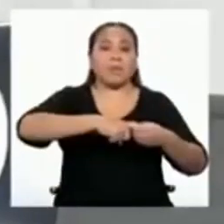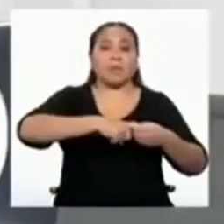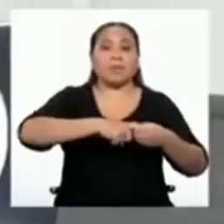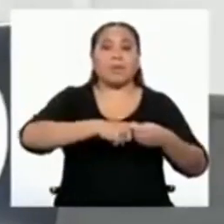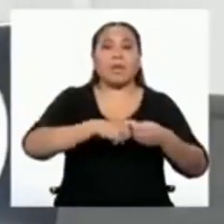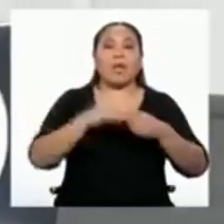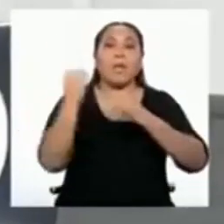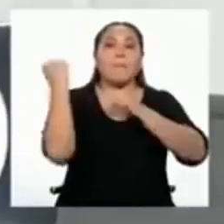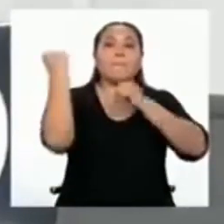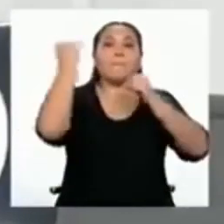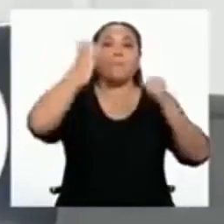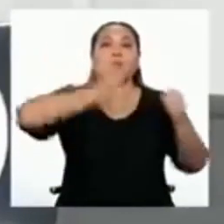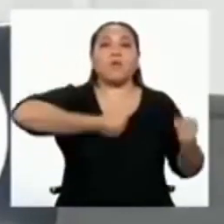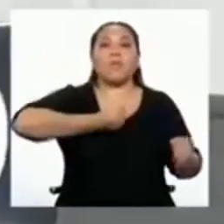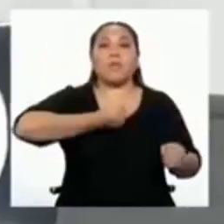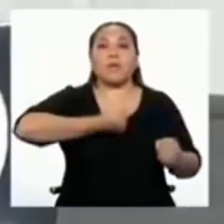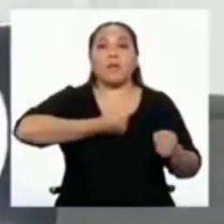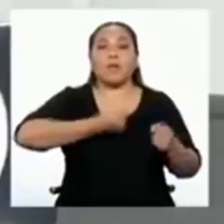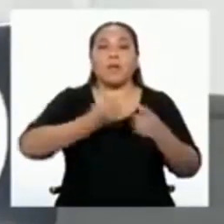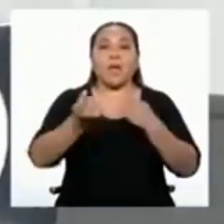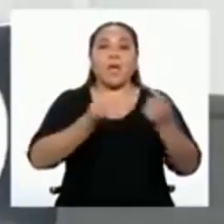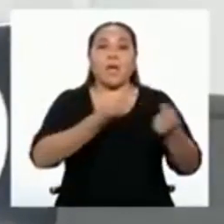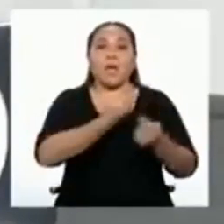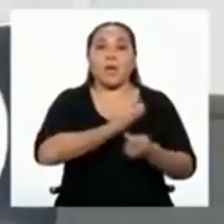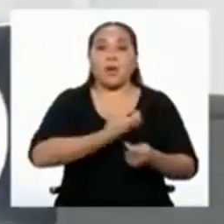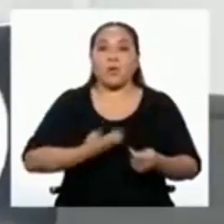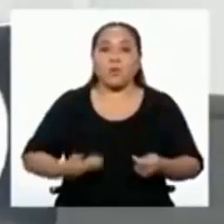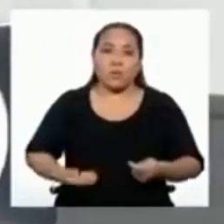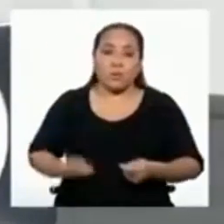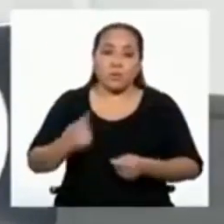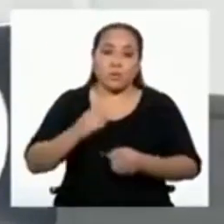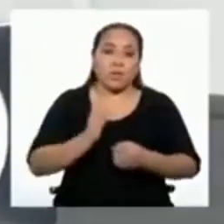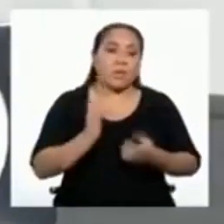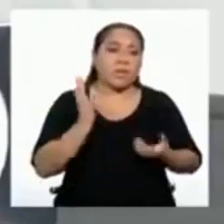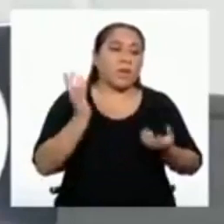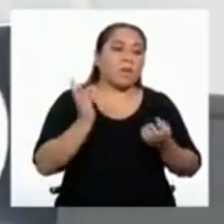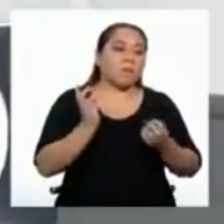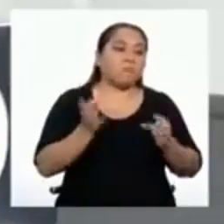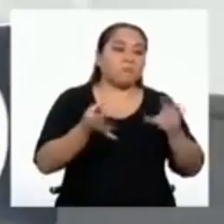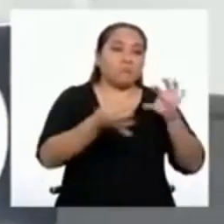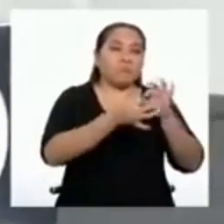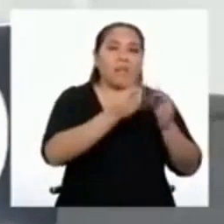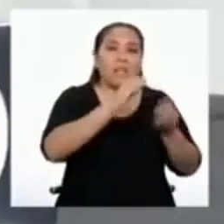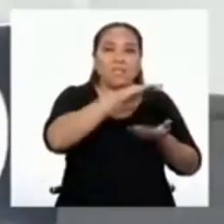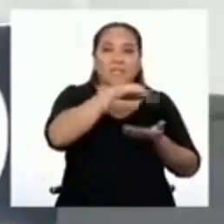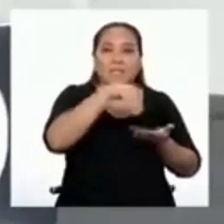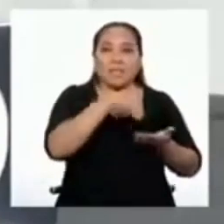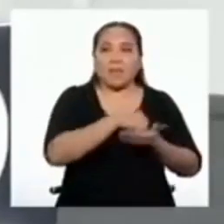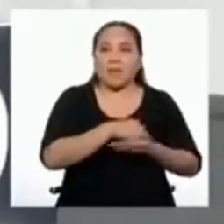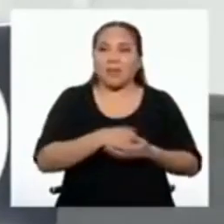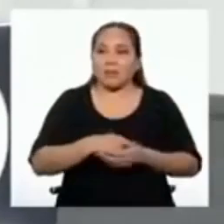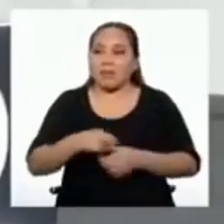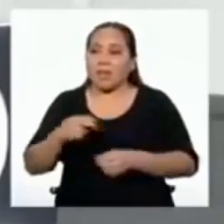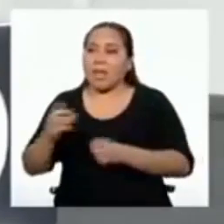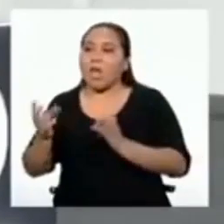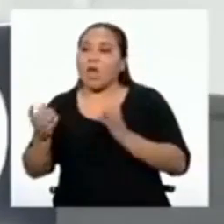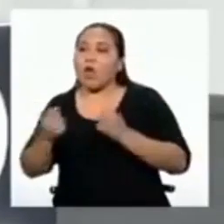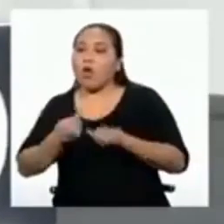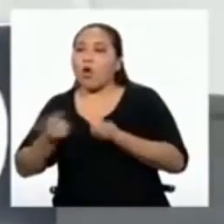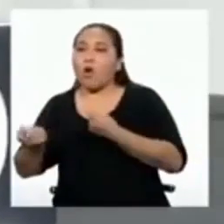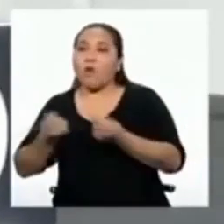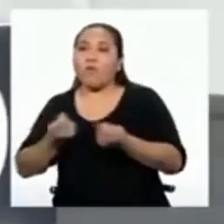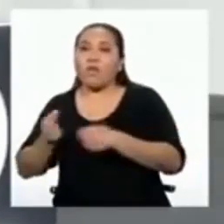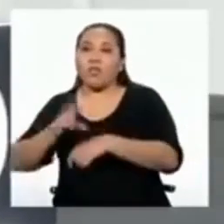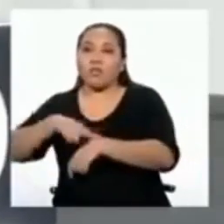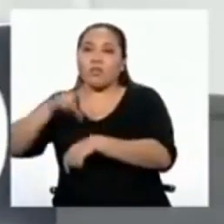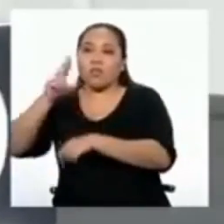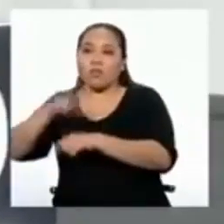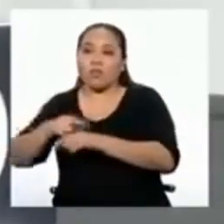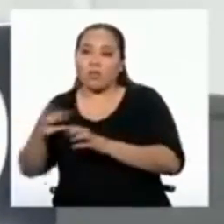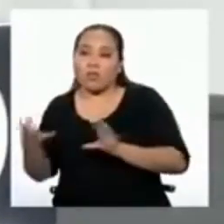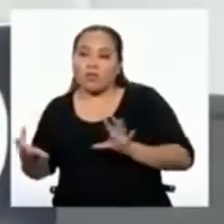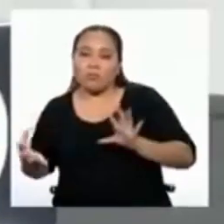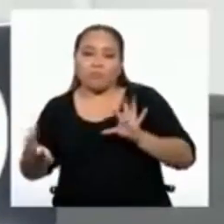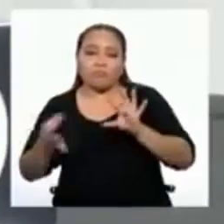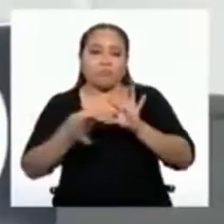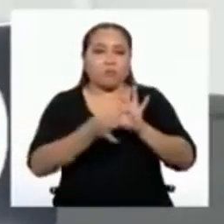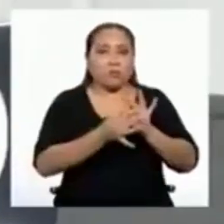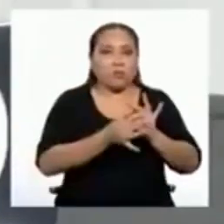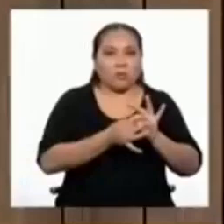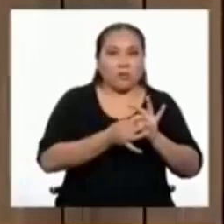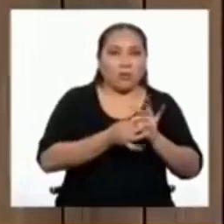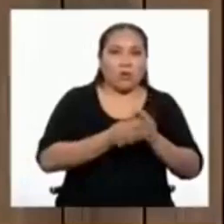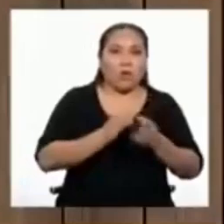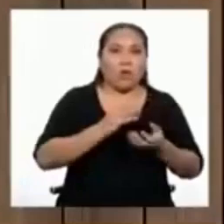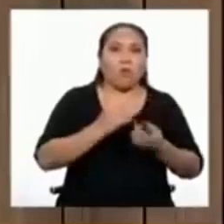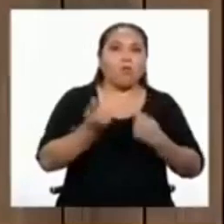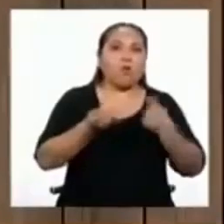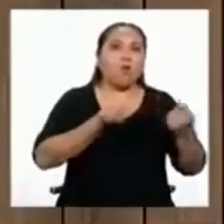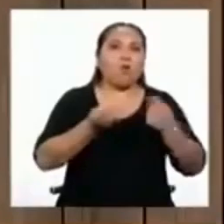Poder Ejecutivo pertenece al Gobierno Central. Entonces, los gobiernos regionales trabajan de la mano con el Gobierno Central. ¡Está todo